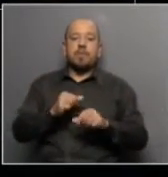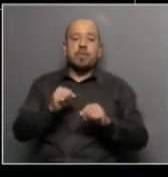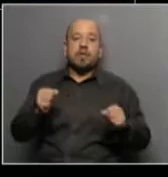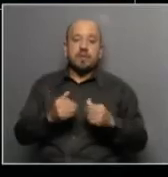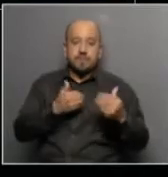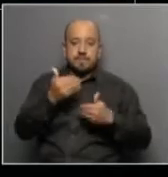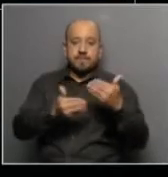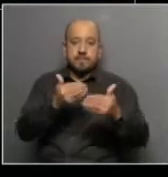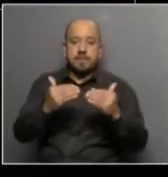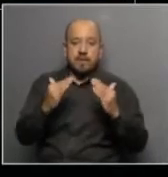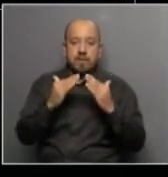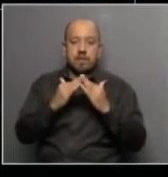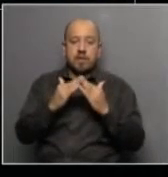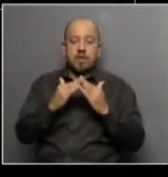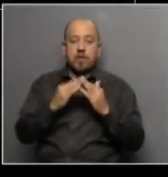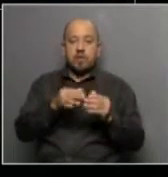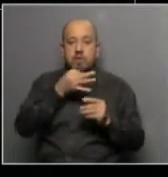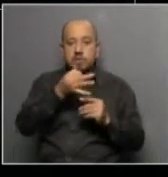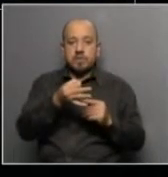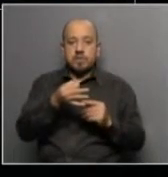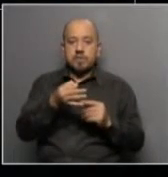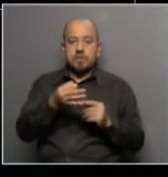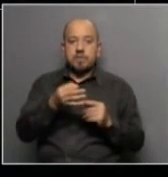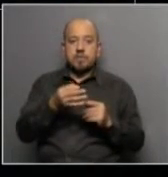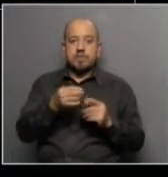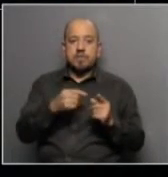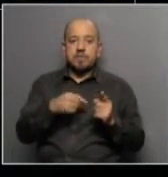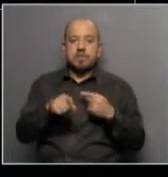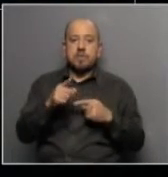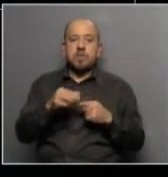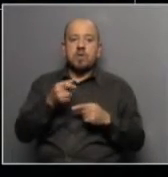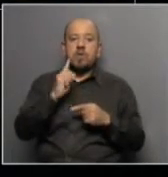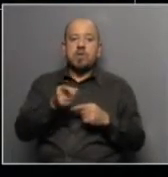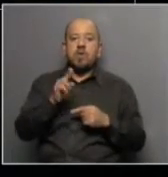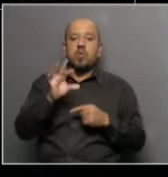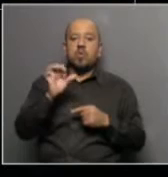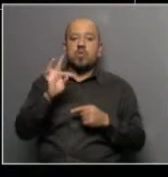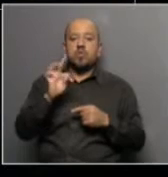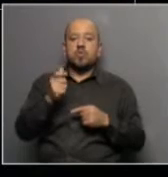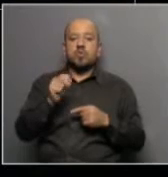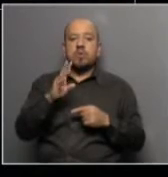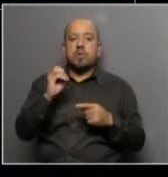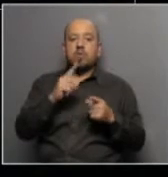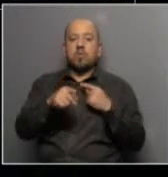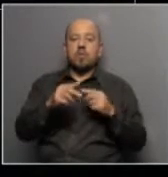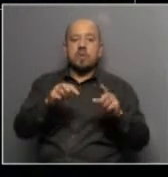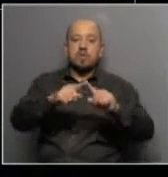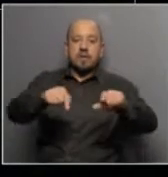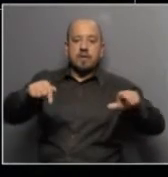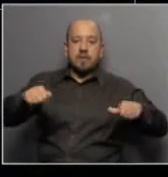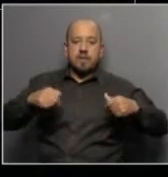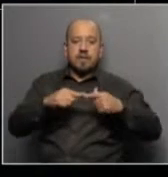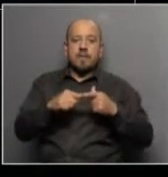desarrollo de la vivienda. Lo comentaba en una intervención anterior Gustavo, hablaba de la cartera de tierras que